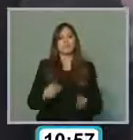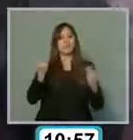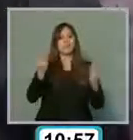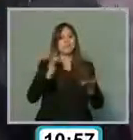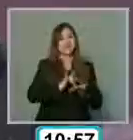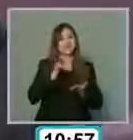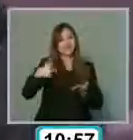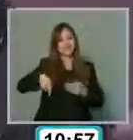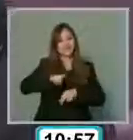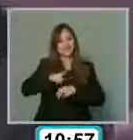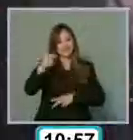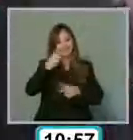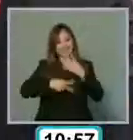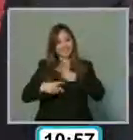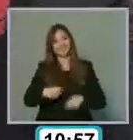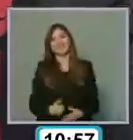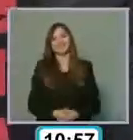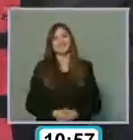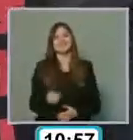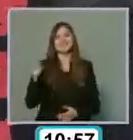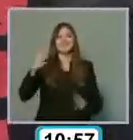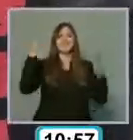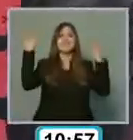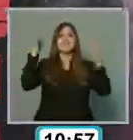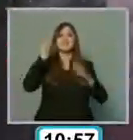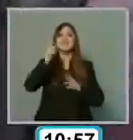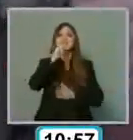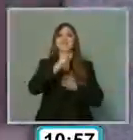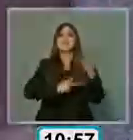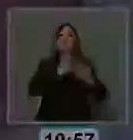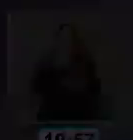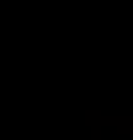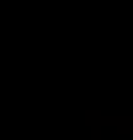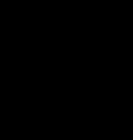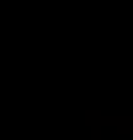nosotros. No, gracias hermano. El aplauso para este proyecto que es Abu, compañero.